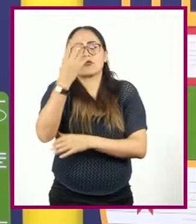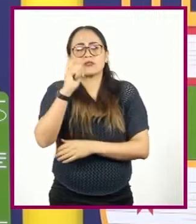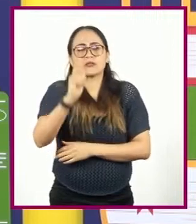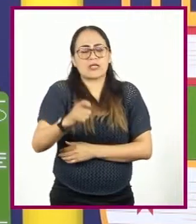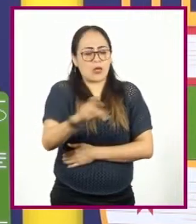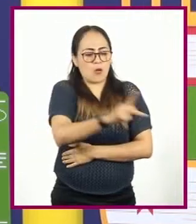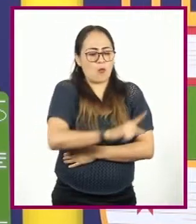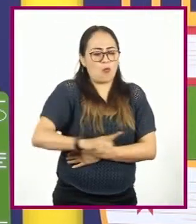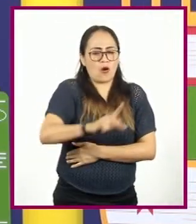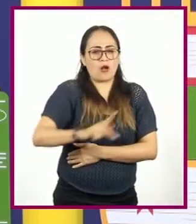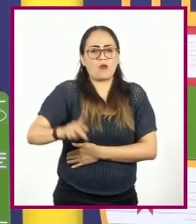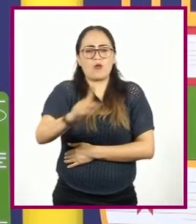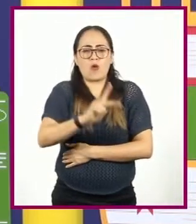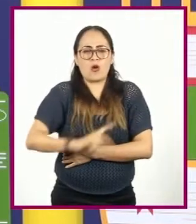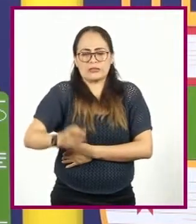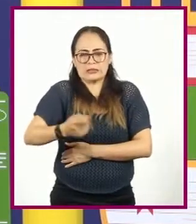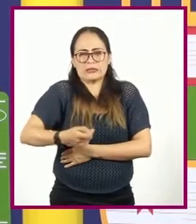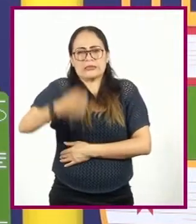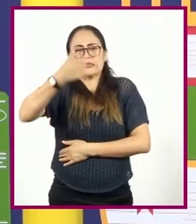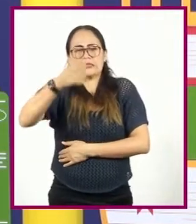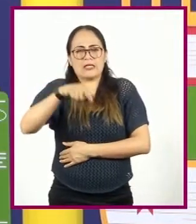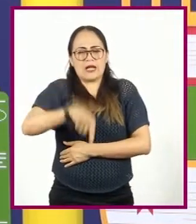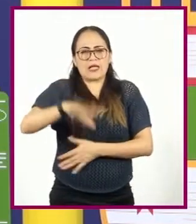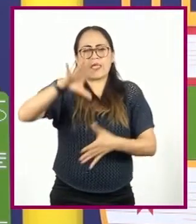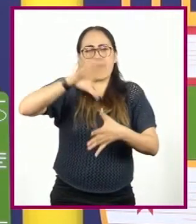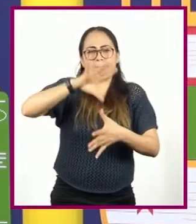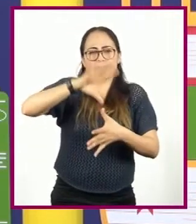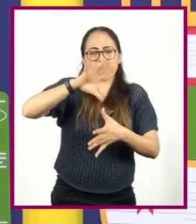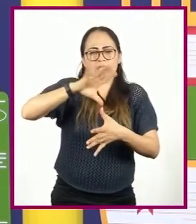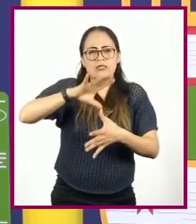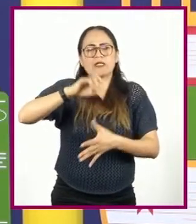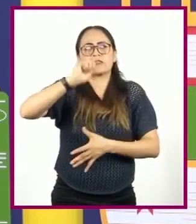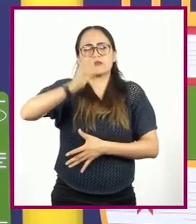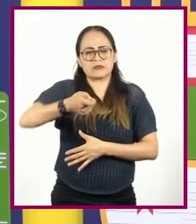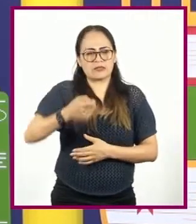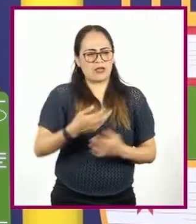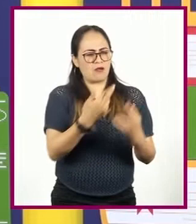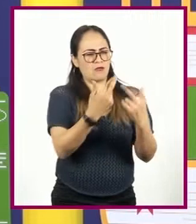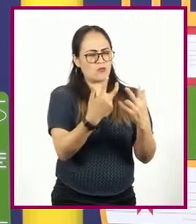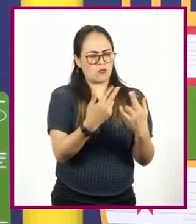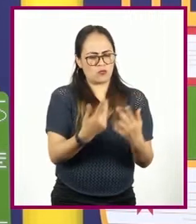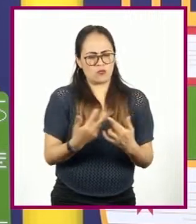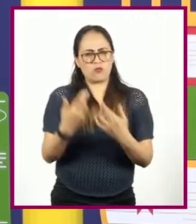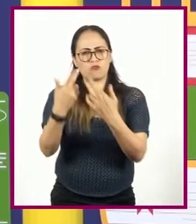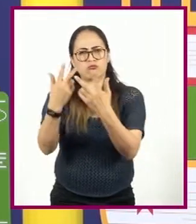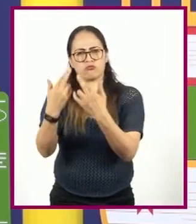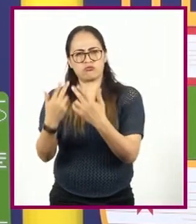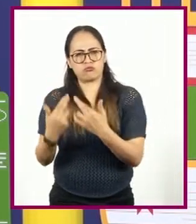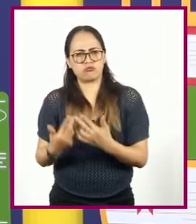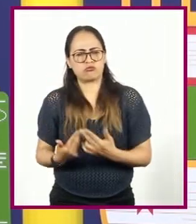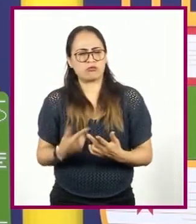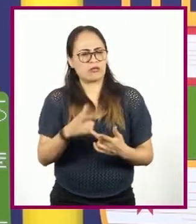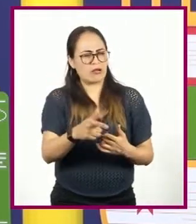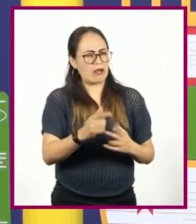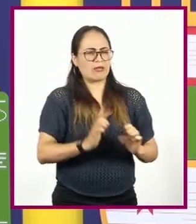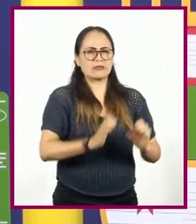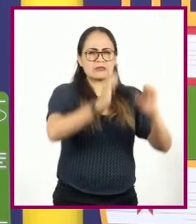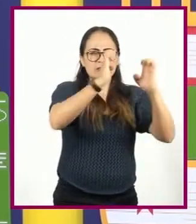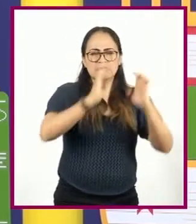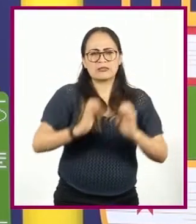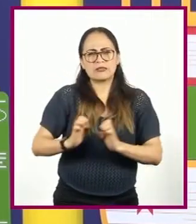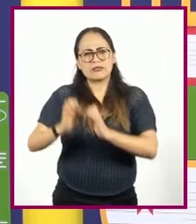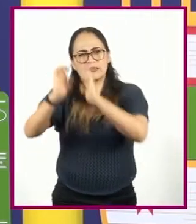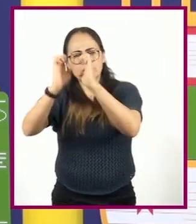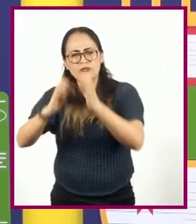aldeas americanas. Es el descubrimiento de vestigios de algunas estructuras residenciales en